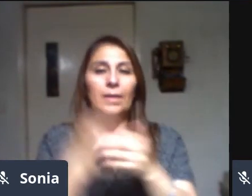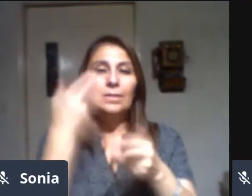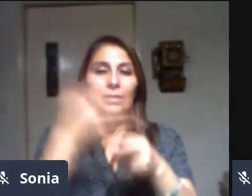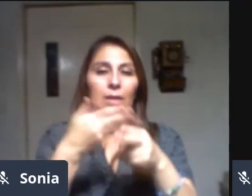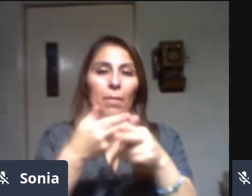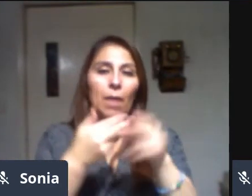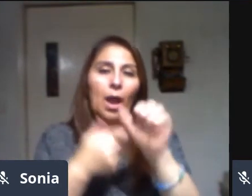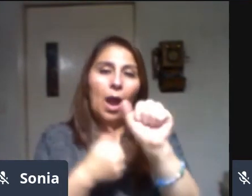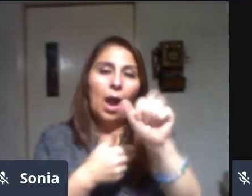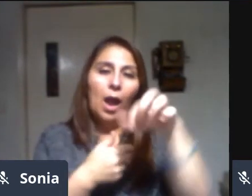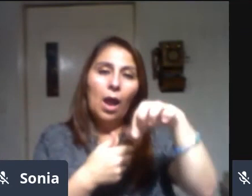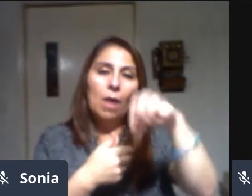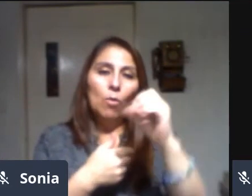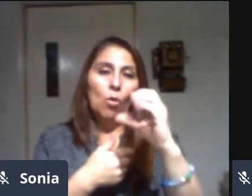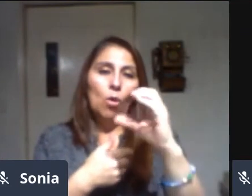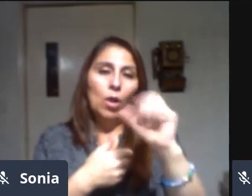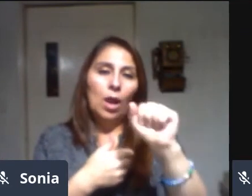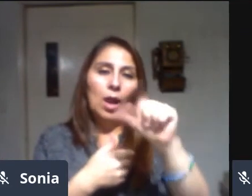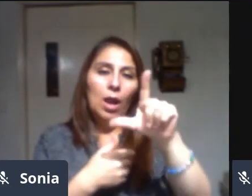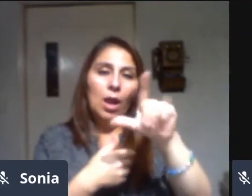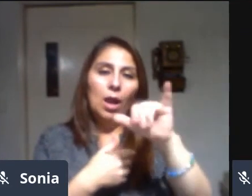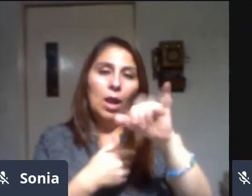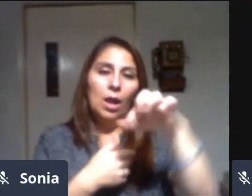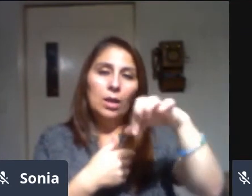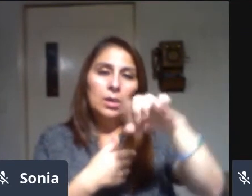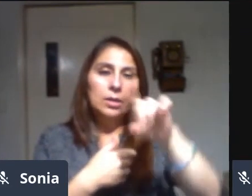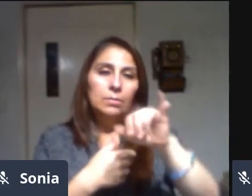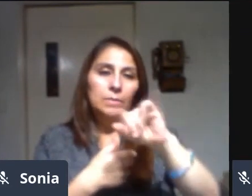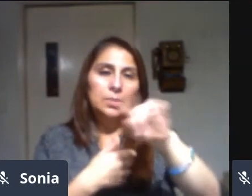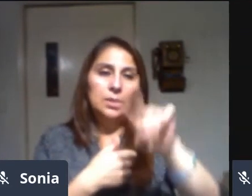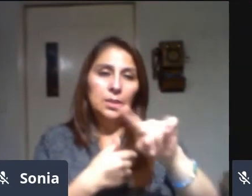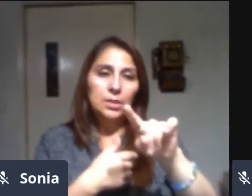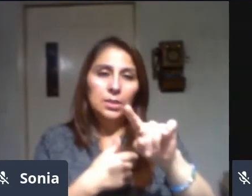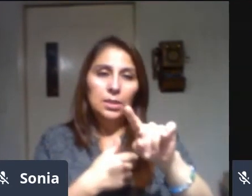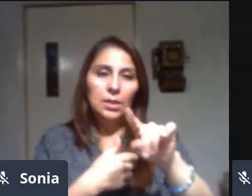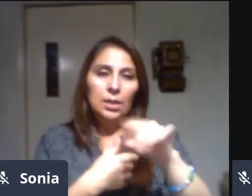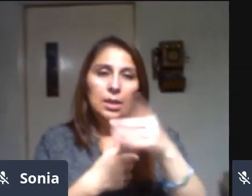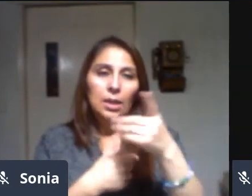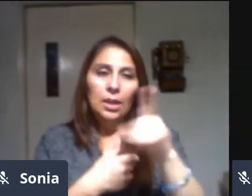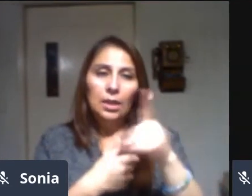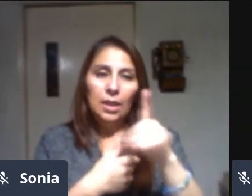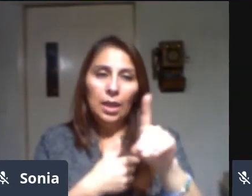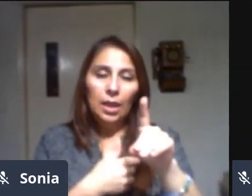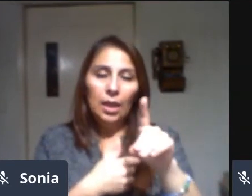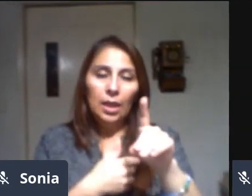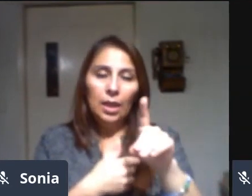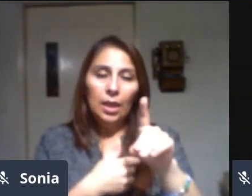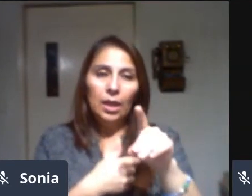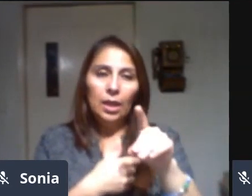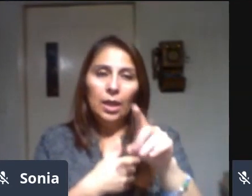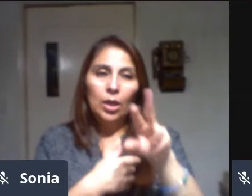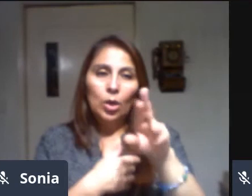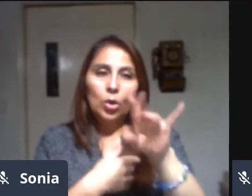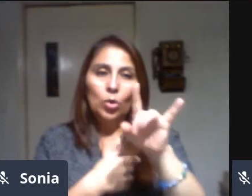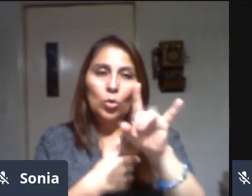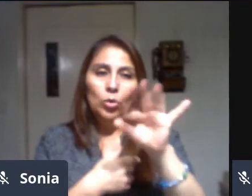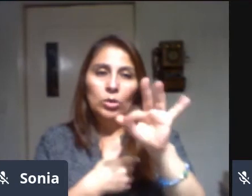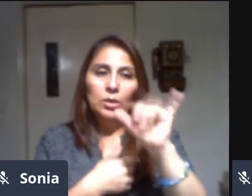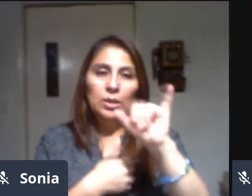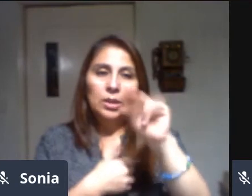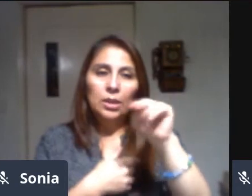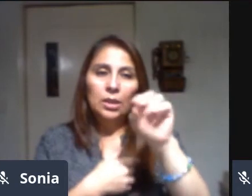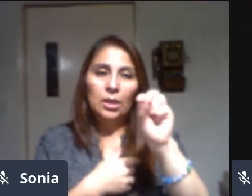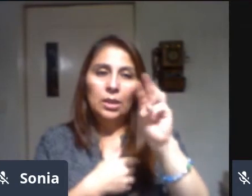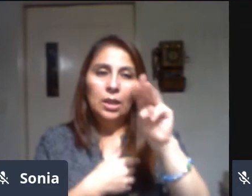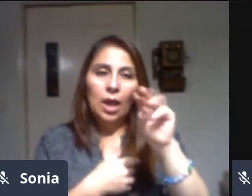solentiname no sé con el que esto pare ajá y nada me aparece solo y mi mamá y tal cual entonces justamente